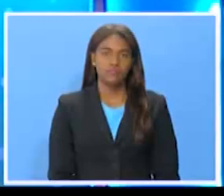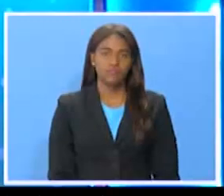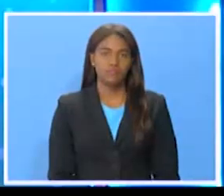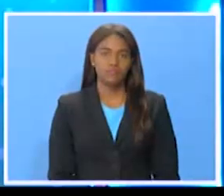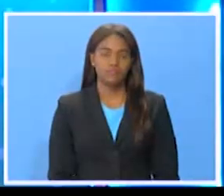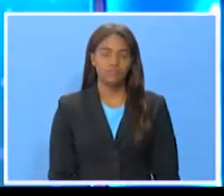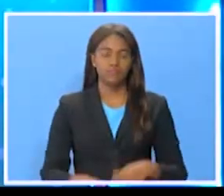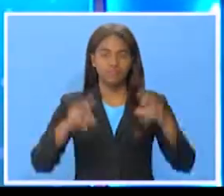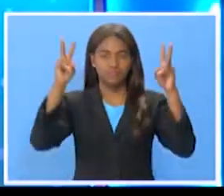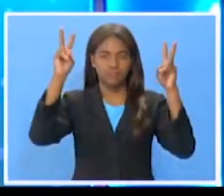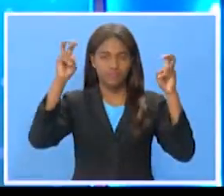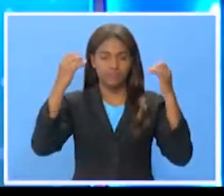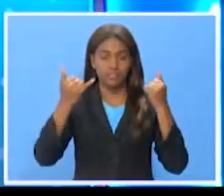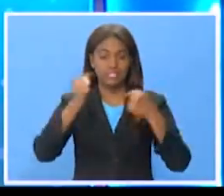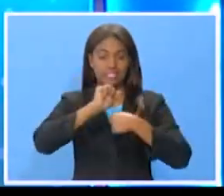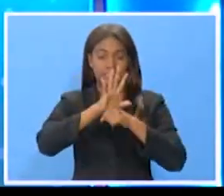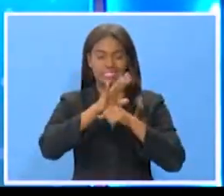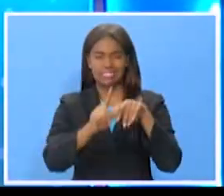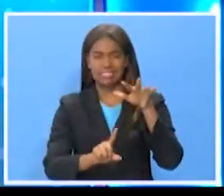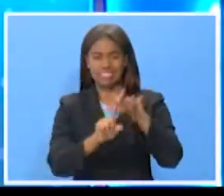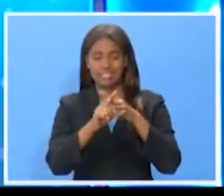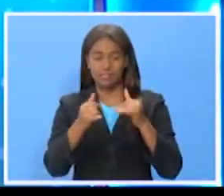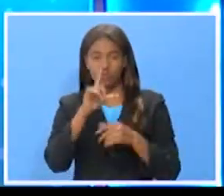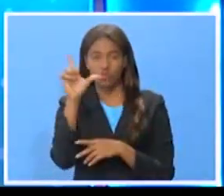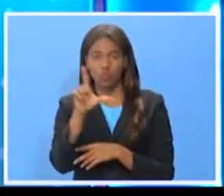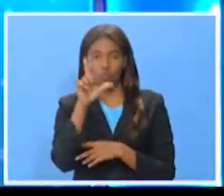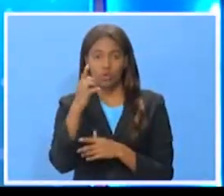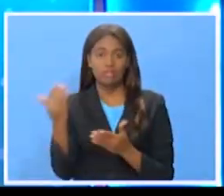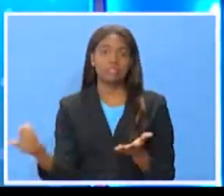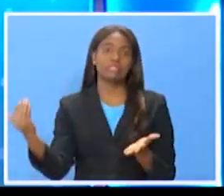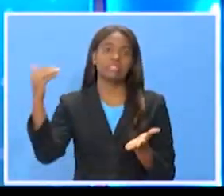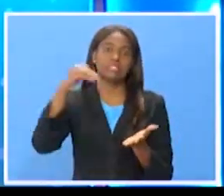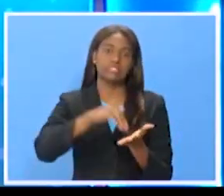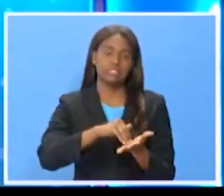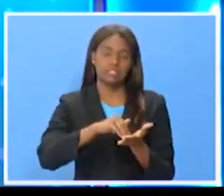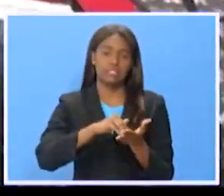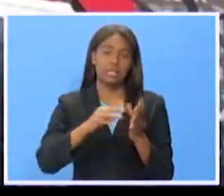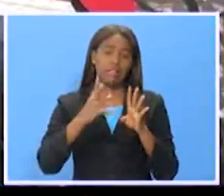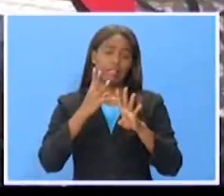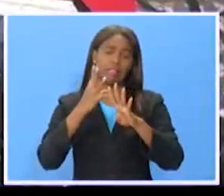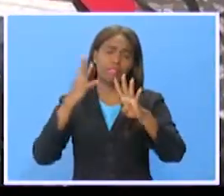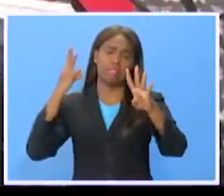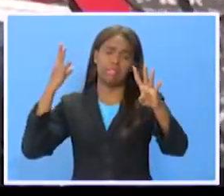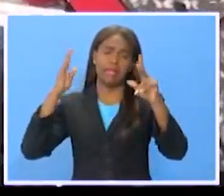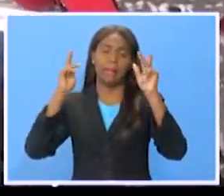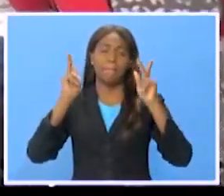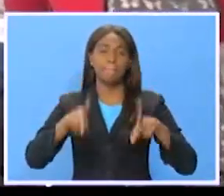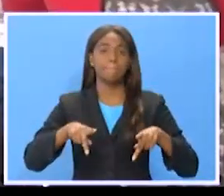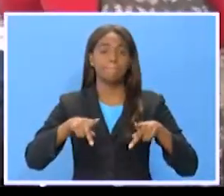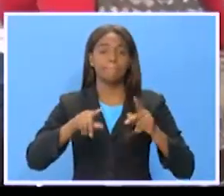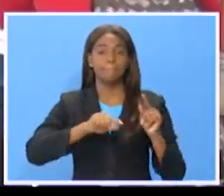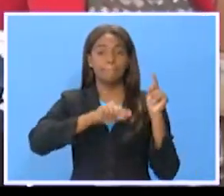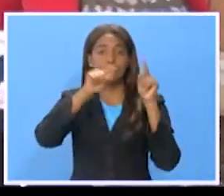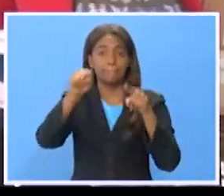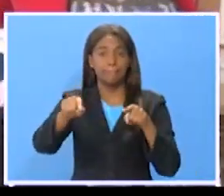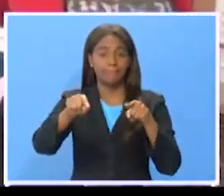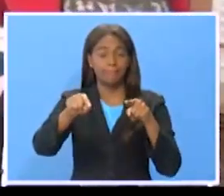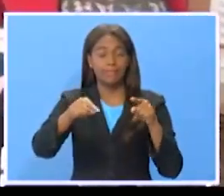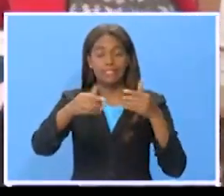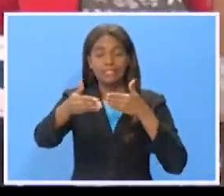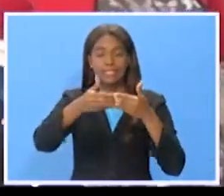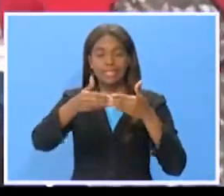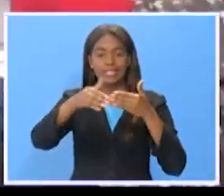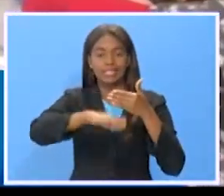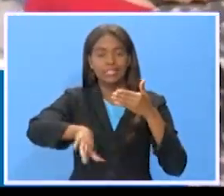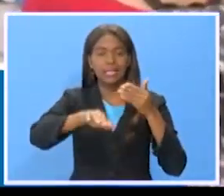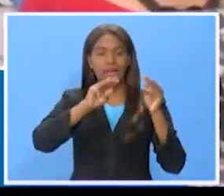Amigos, hablemos de las cifras de COVID-19. Durante este lunes retornaron las largas filas de ciudadanos abordando inmediaciones de la